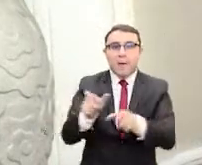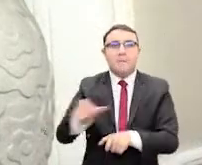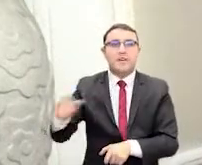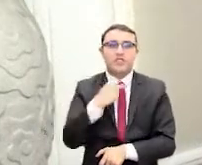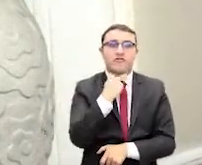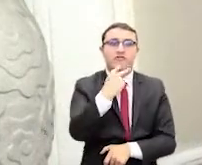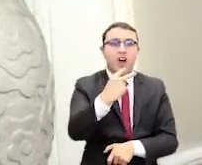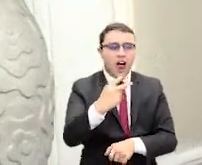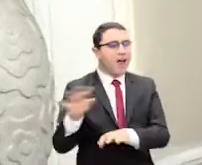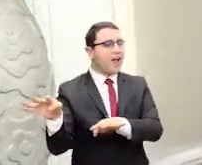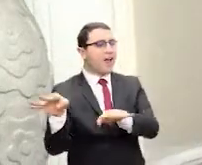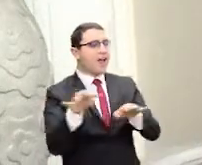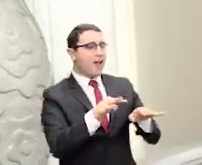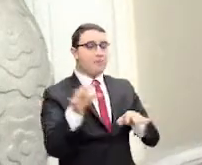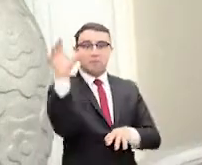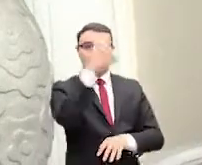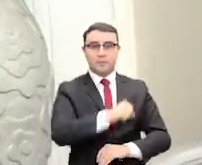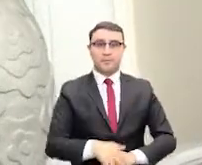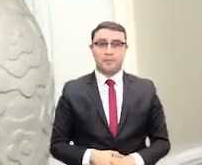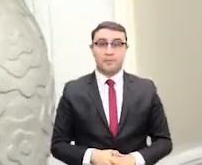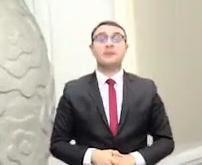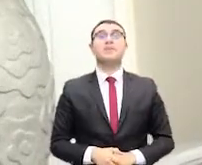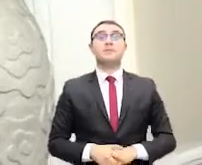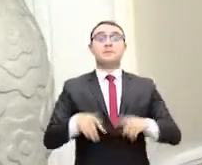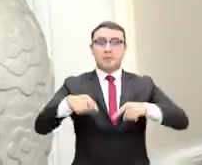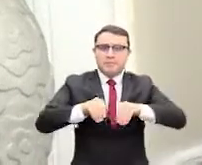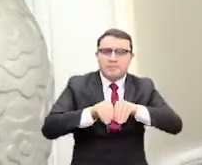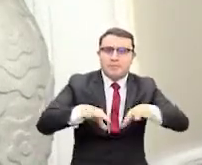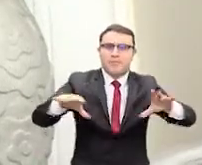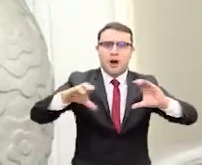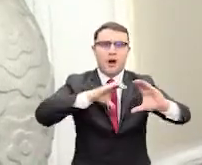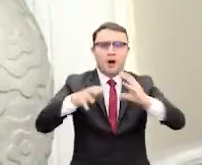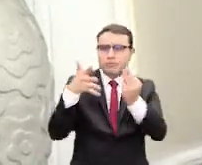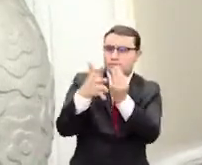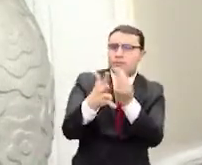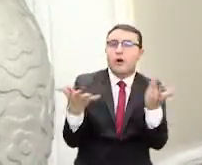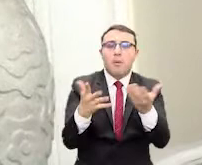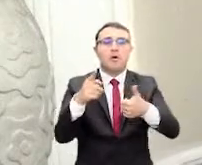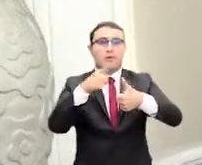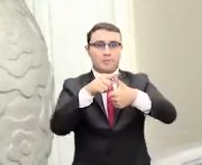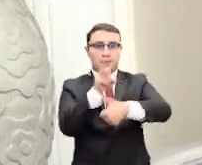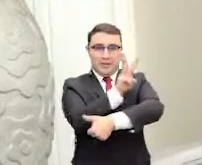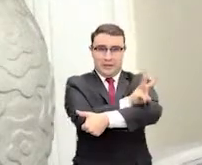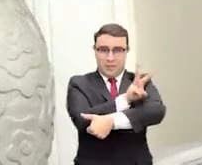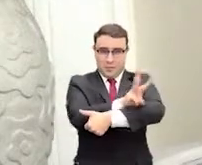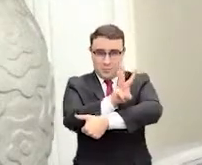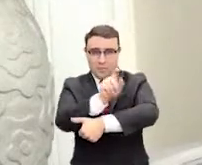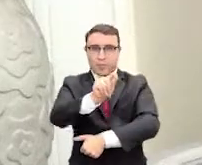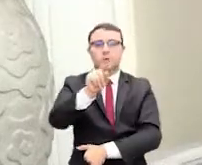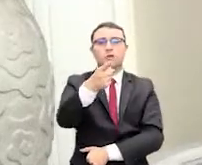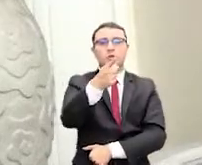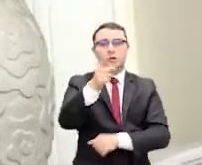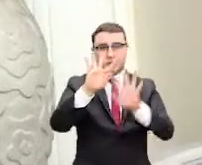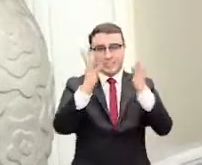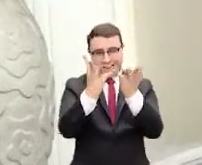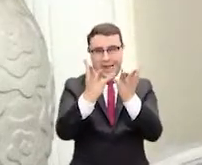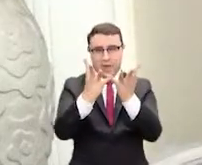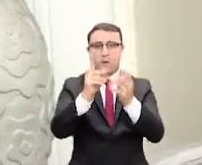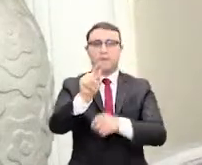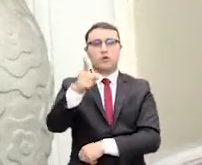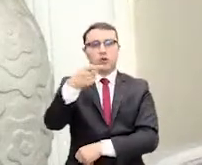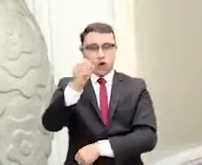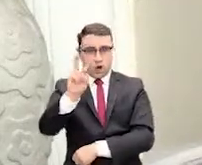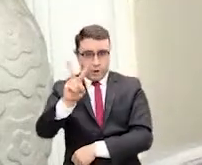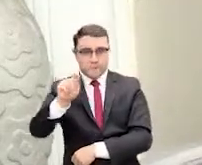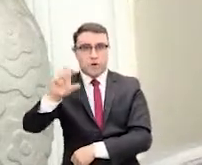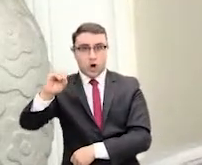canales que tiene la entidad para dar a conocer su trabajo se destacan la página web www senado punto.com todo el ciudadano puede